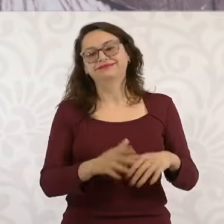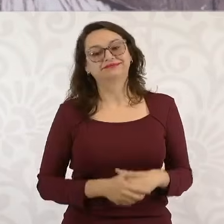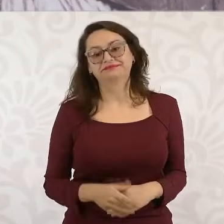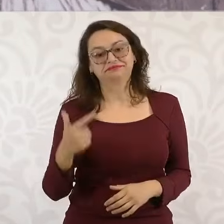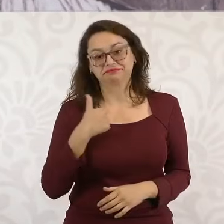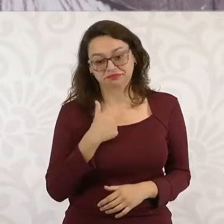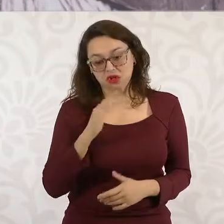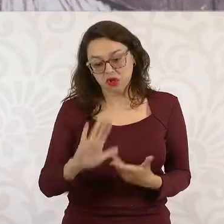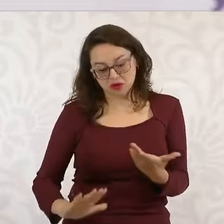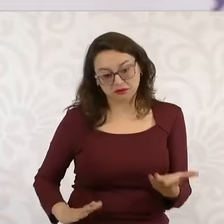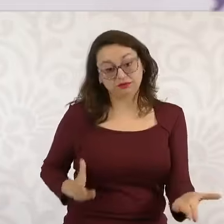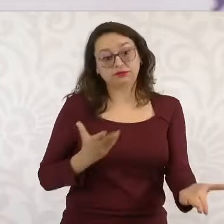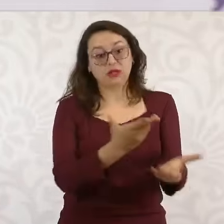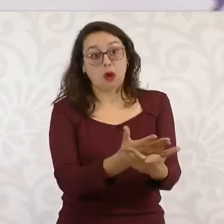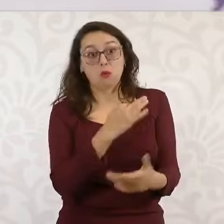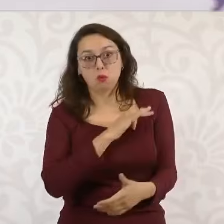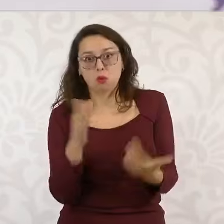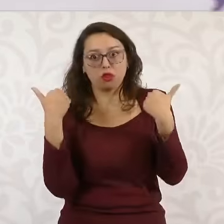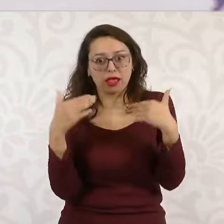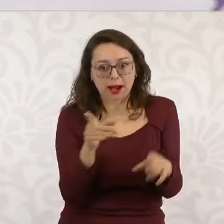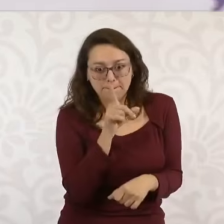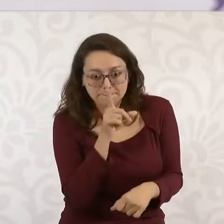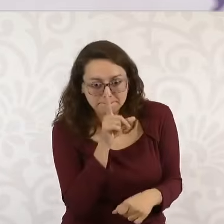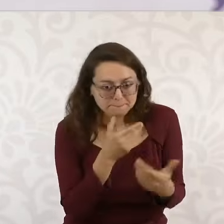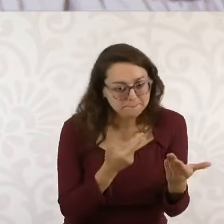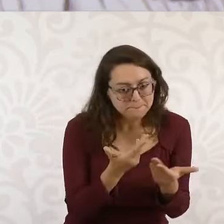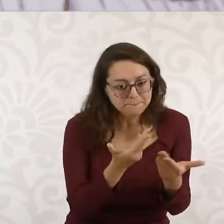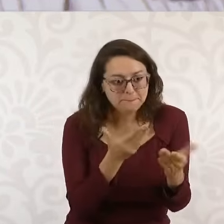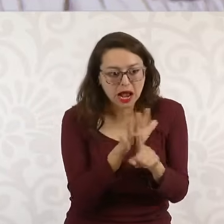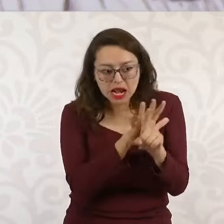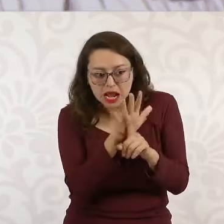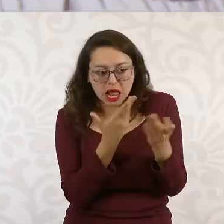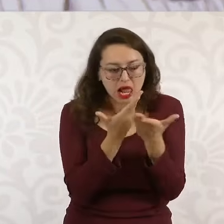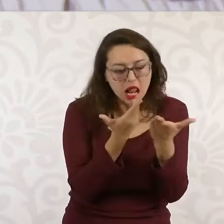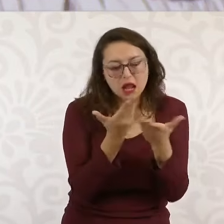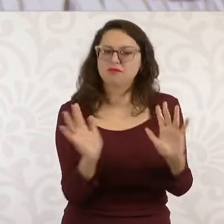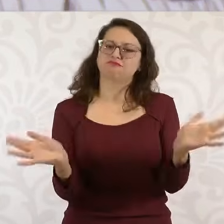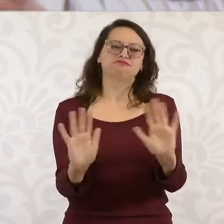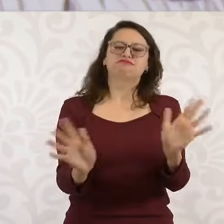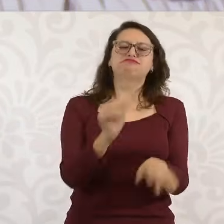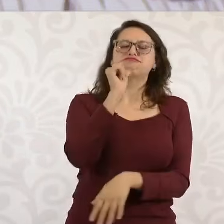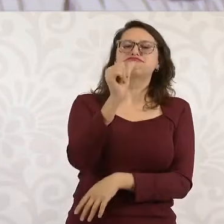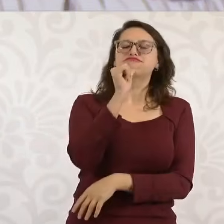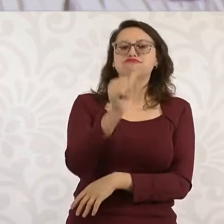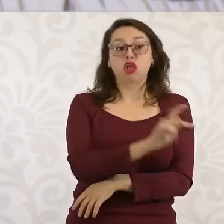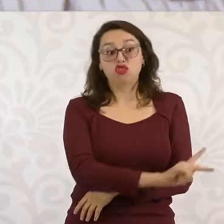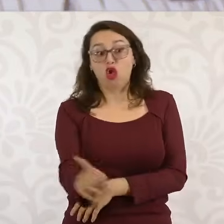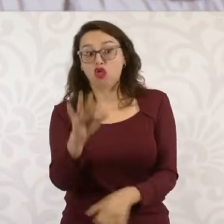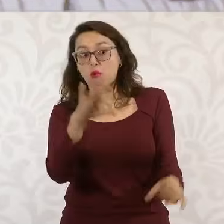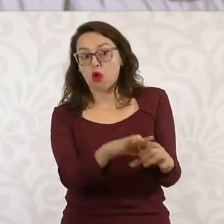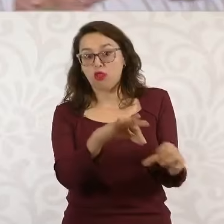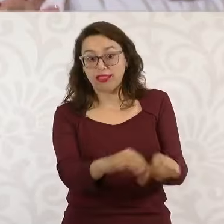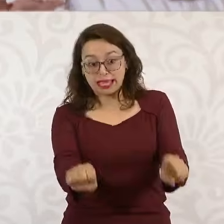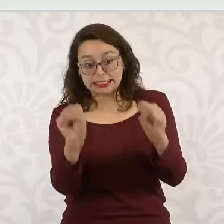frente a lo que pudiera ser una negociación para poder que todo el mundo aprobara lo mismo,